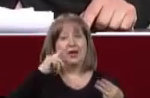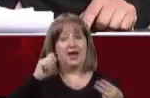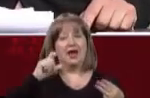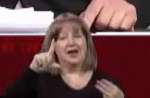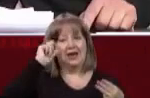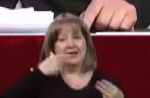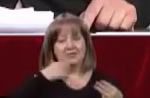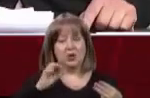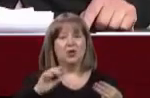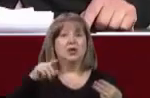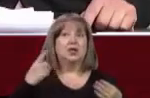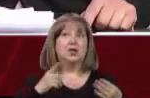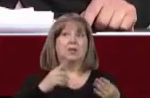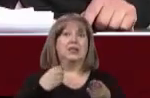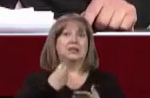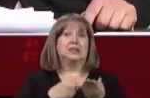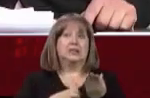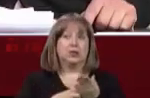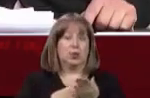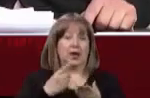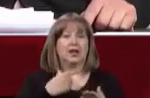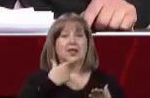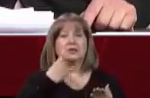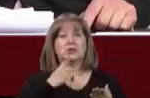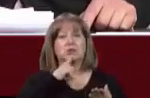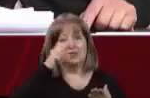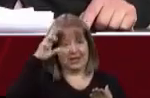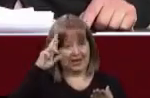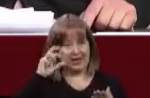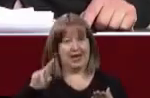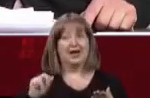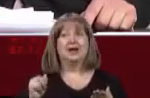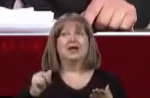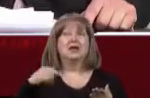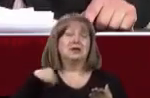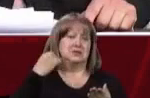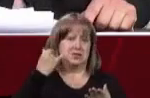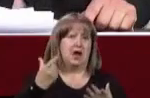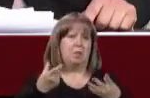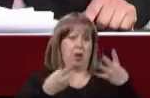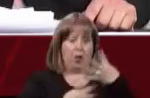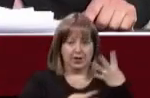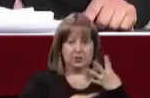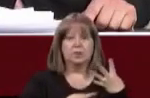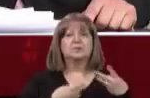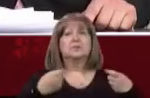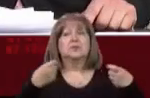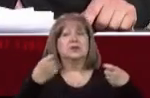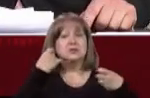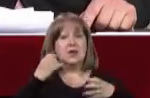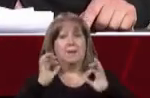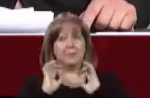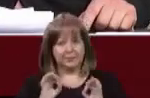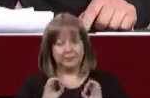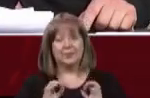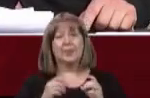de SUTEBA, que acompañaron a esta presentación. Lo hacen, como lo habían anticipado, tras el fin del conflicto, cuando vieron que el